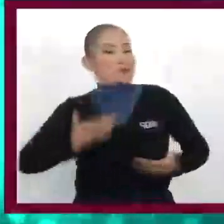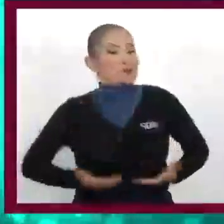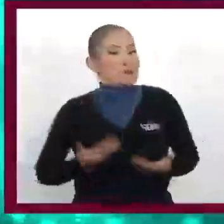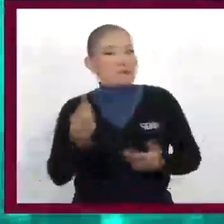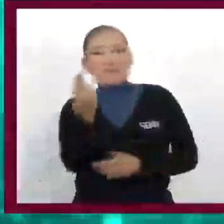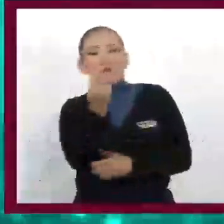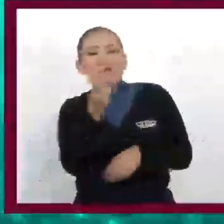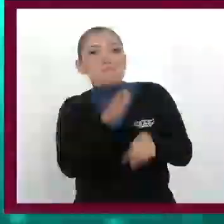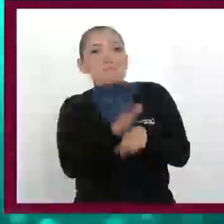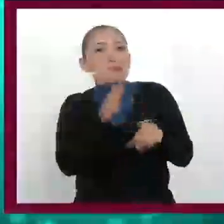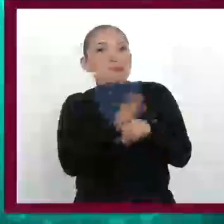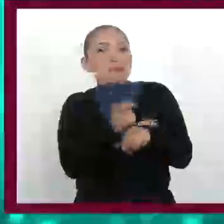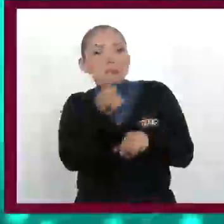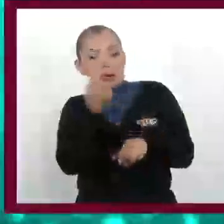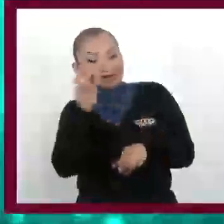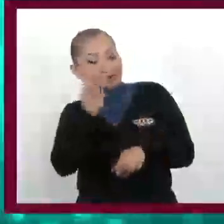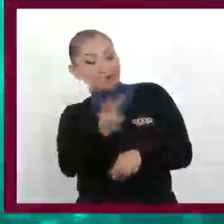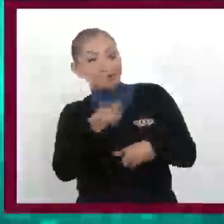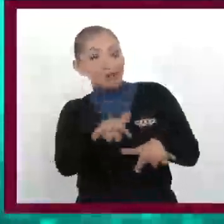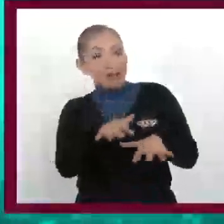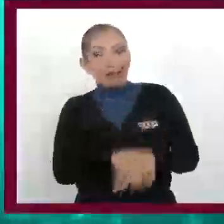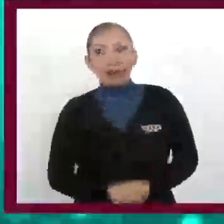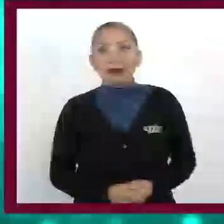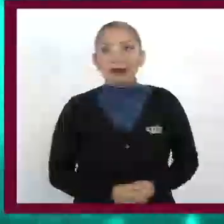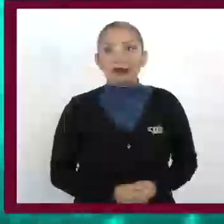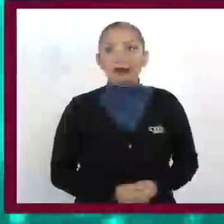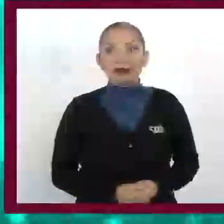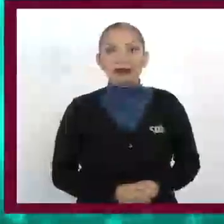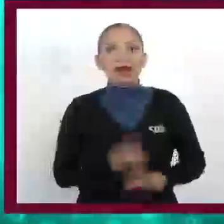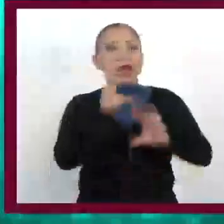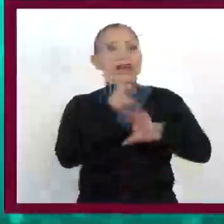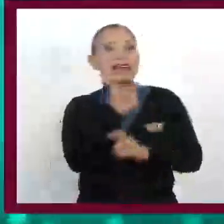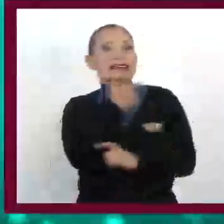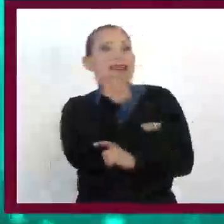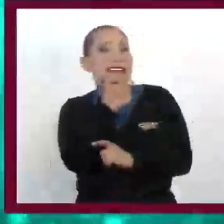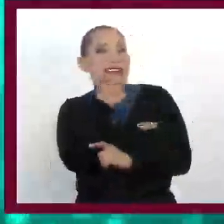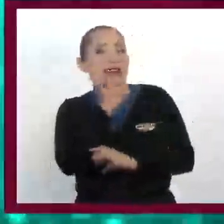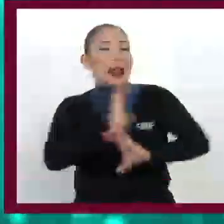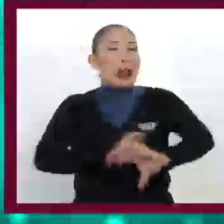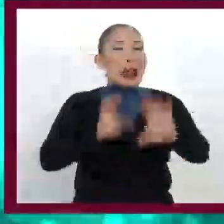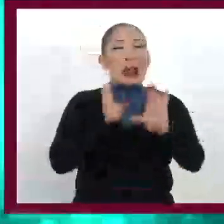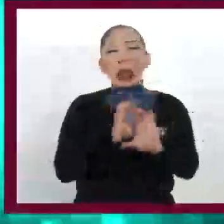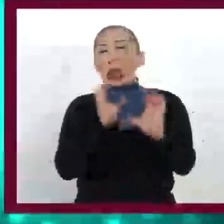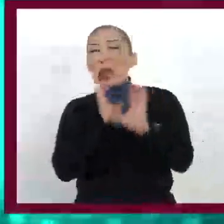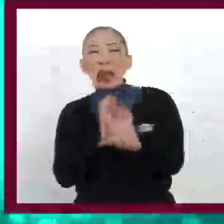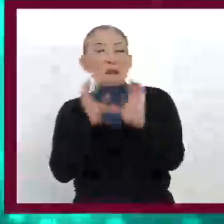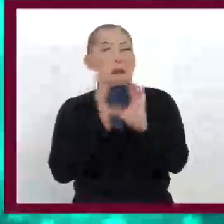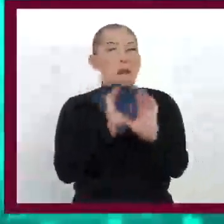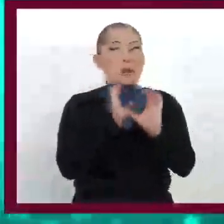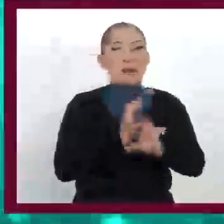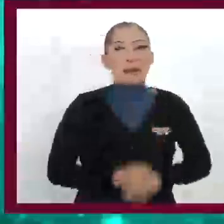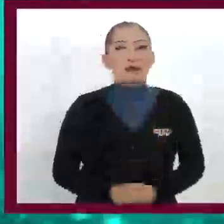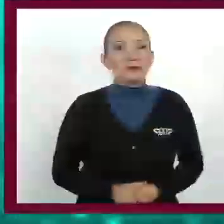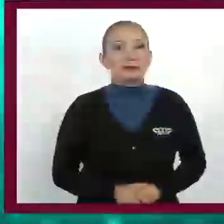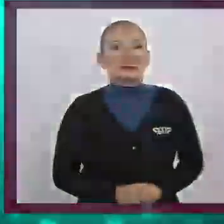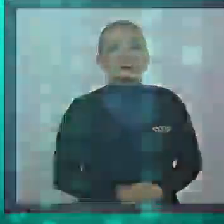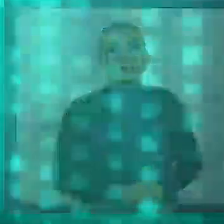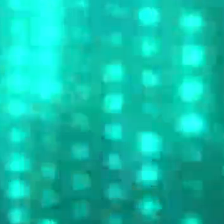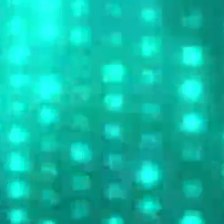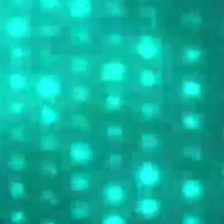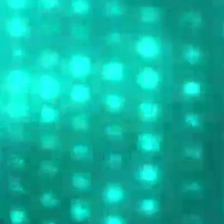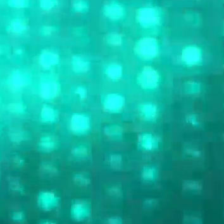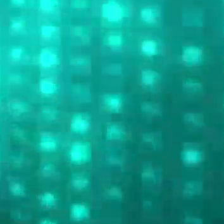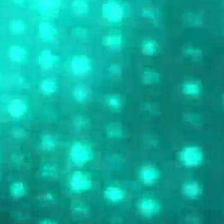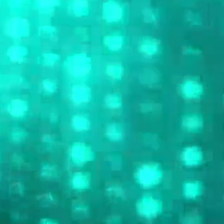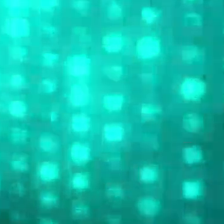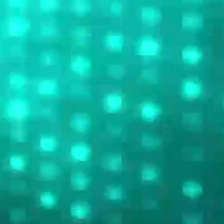bailar la bamba se necesita una poca de gracia. Oh, I've been shaking, I love it when you go crazy. You take all my